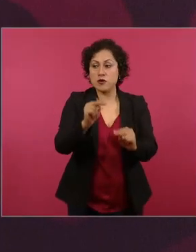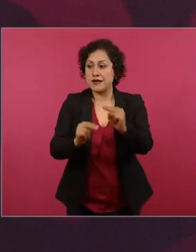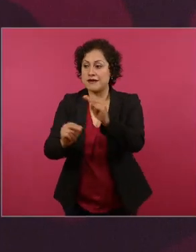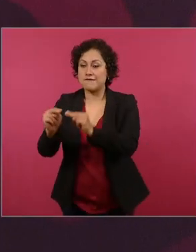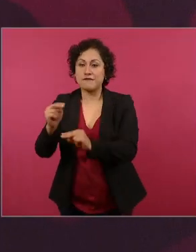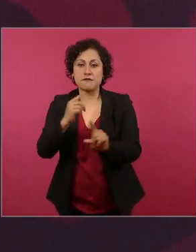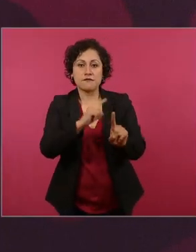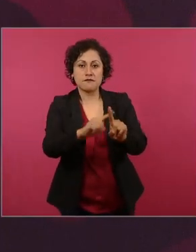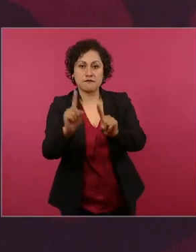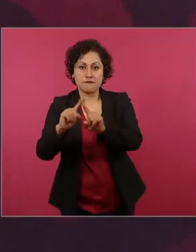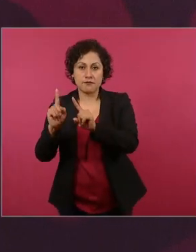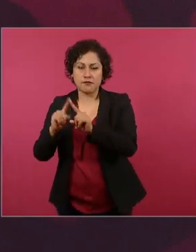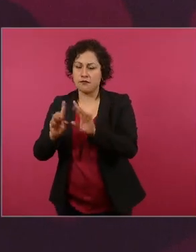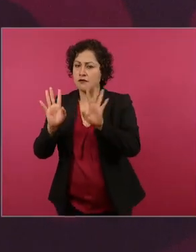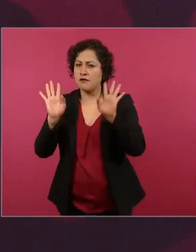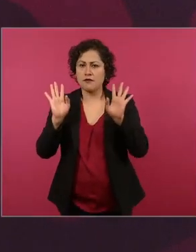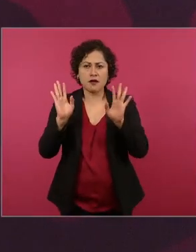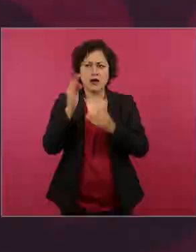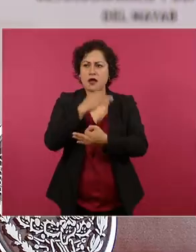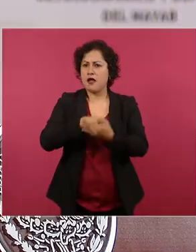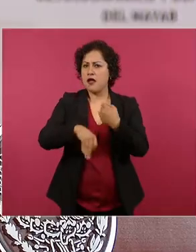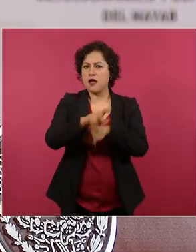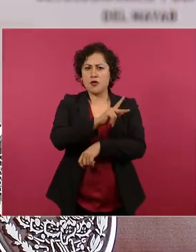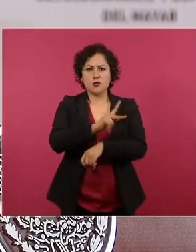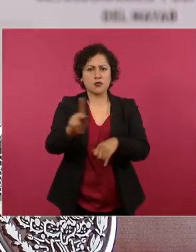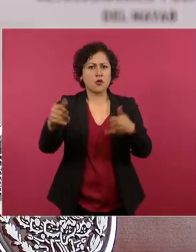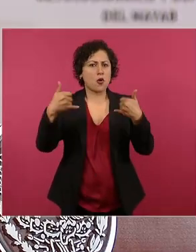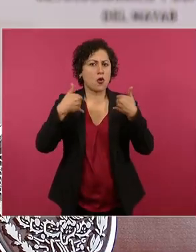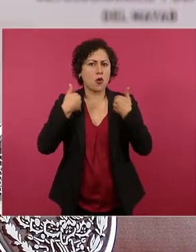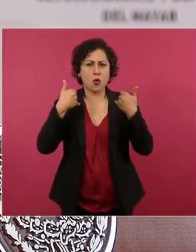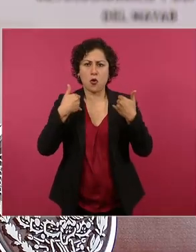no solo con los jóvenes de